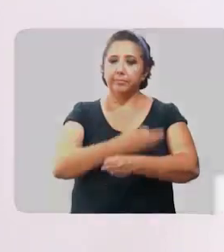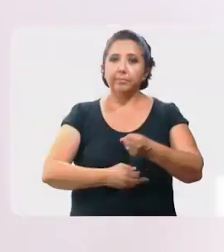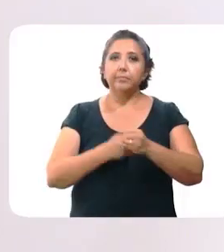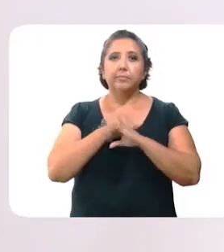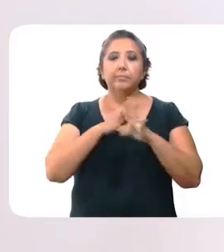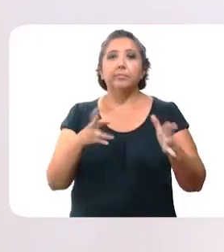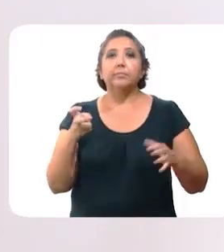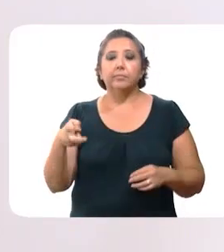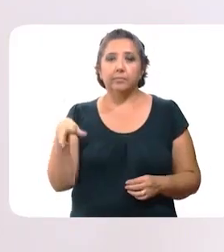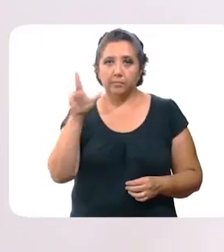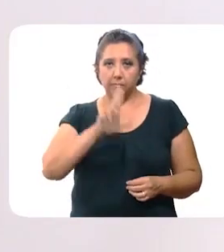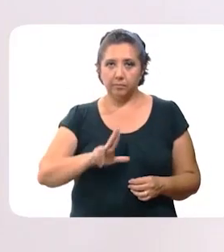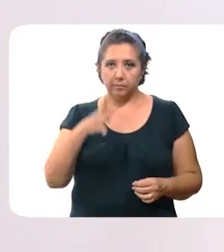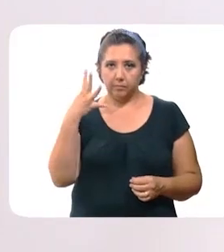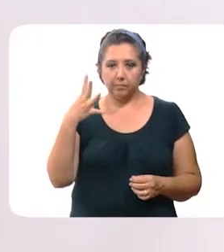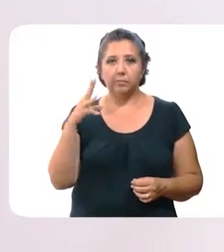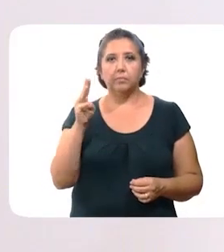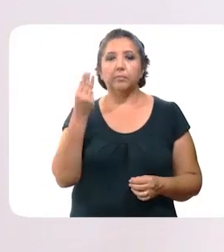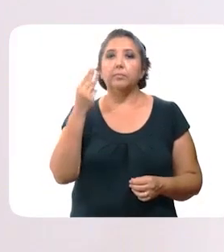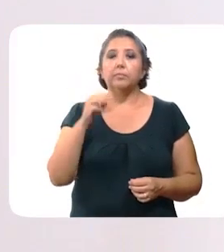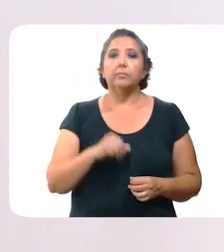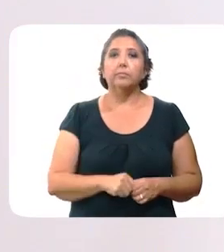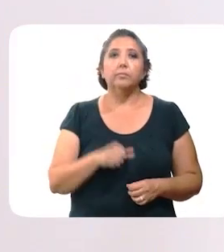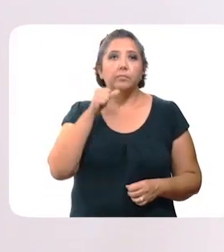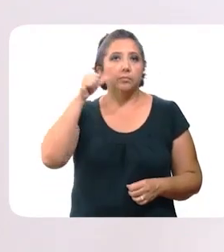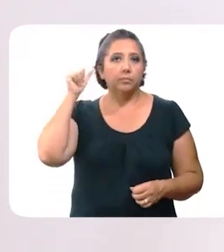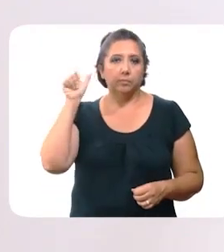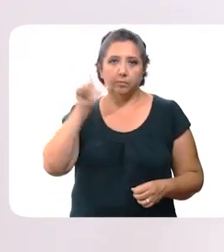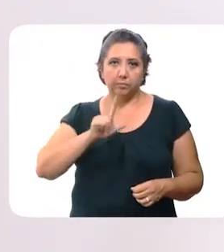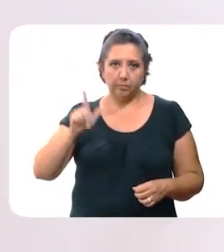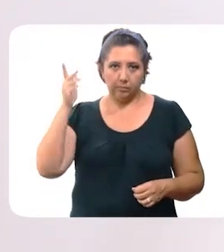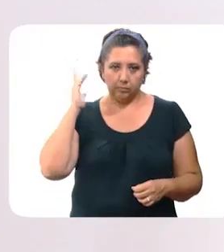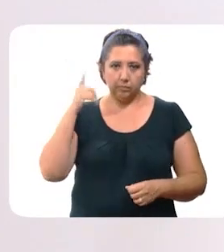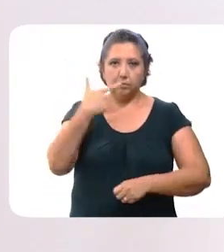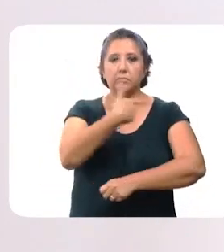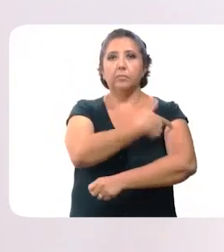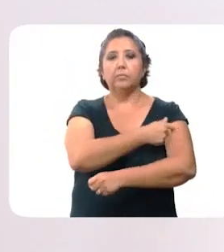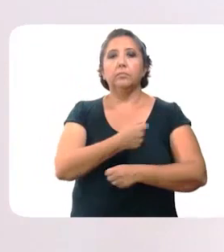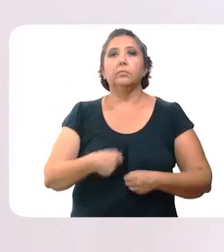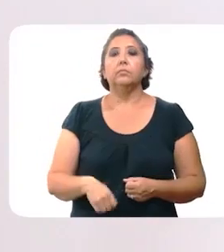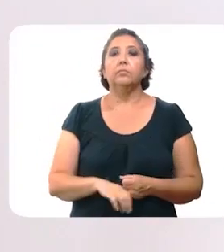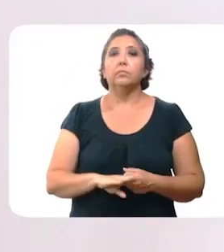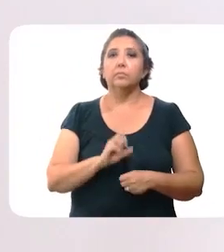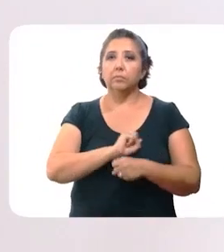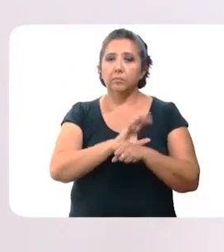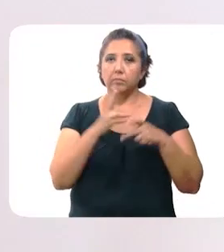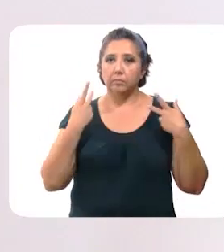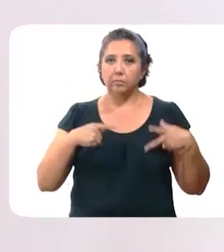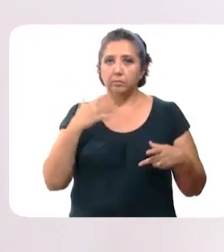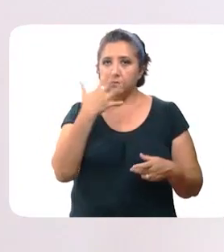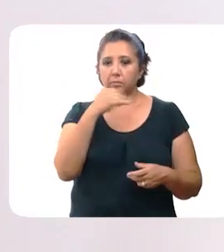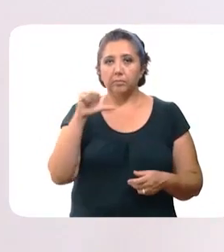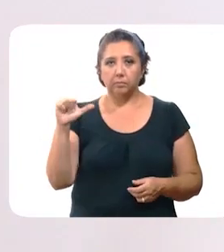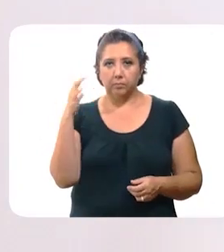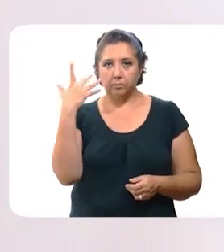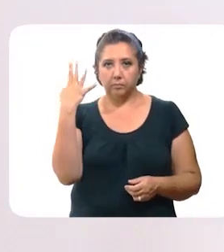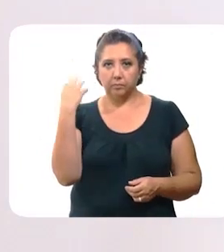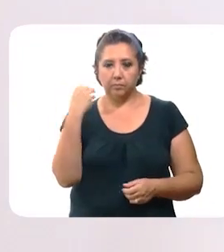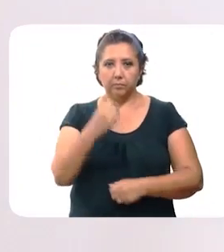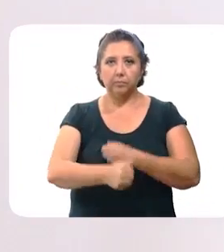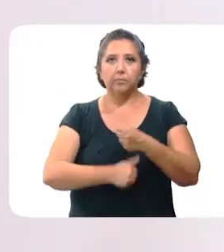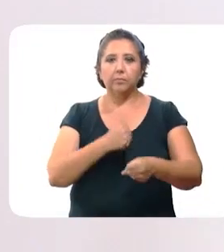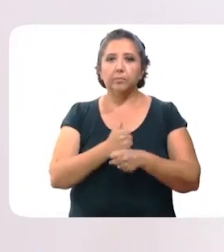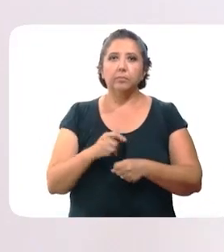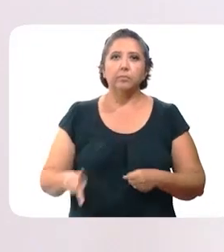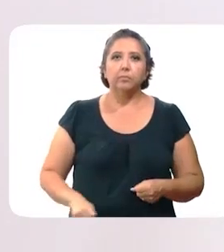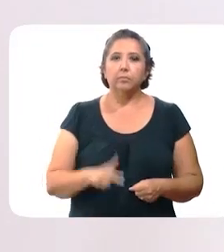es el parte médico de este martes 4 de mayo. Ayer lunes comenzó el proceso de vacunación contra el COVID en personas de 50 a 59 años de